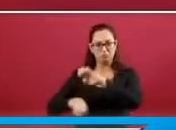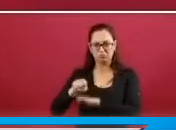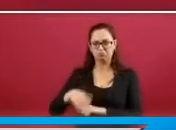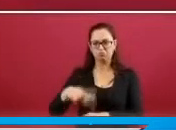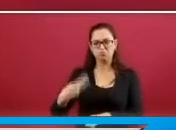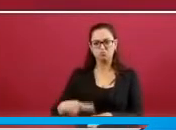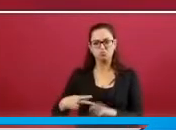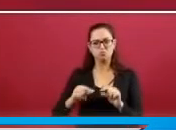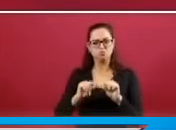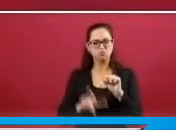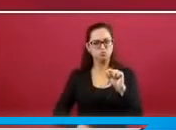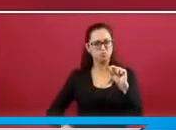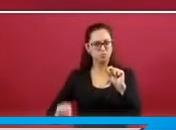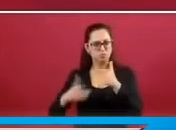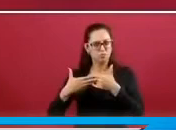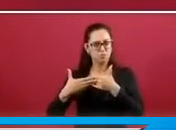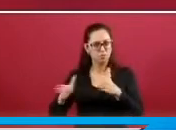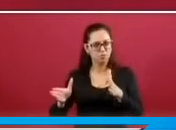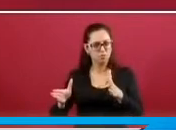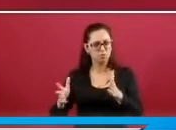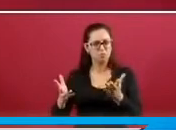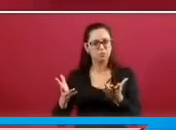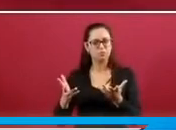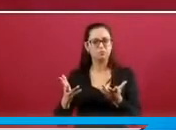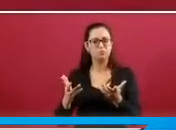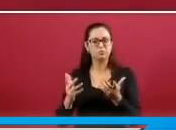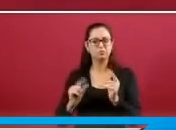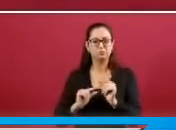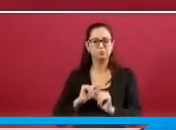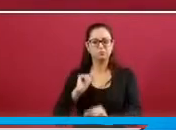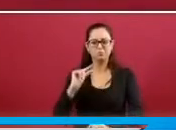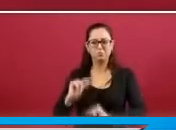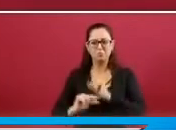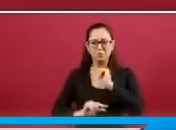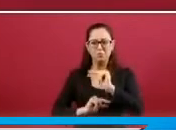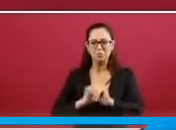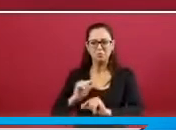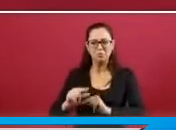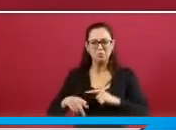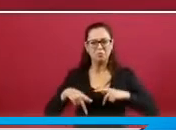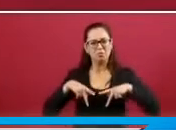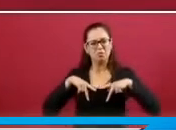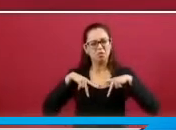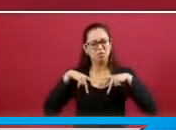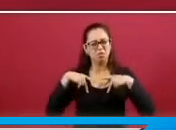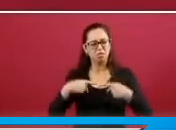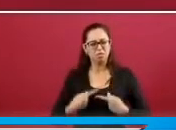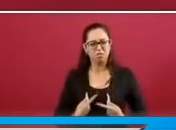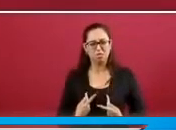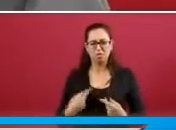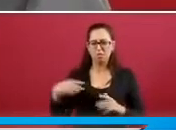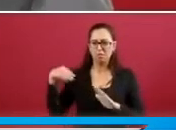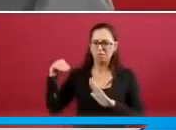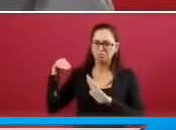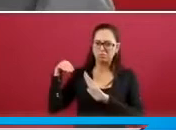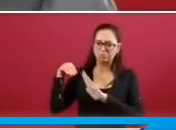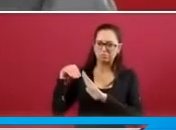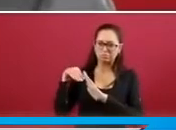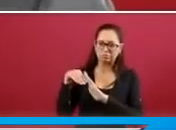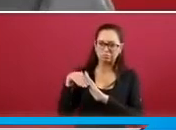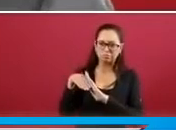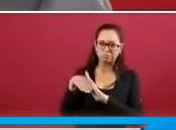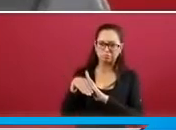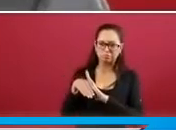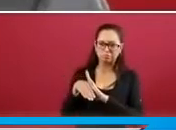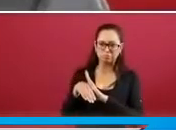energía eléctrica, por estas intenciones privatizadoras de entregar la renta eléctrica a particulares como producto de la política neoliberal. La CFE fue una